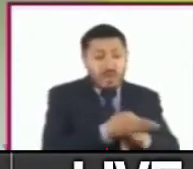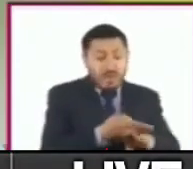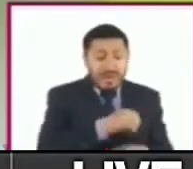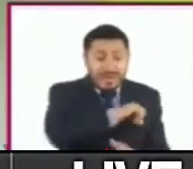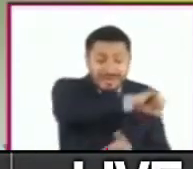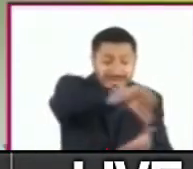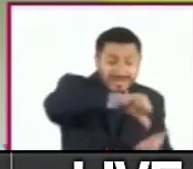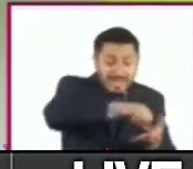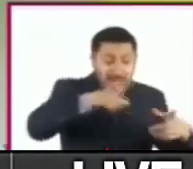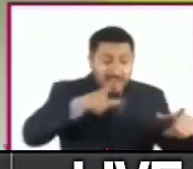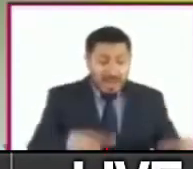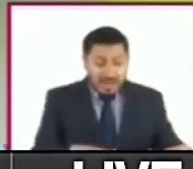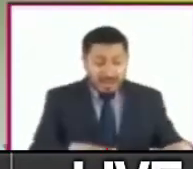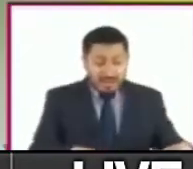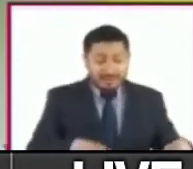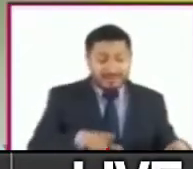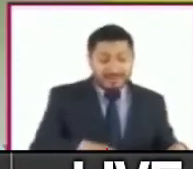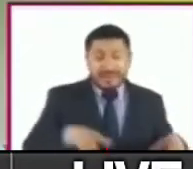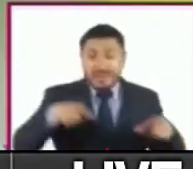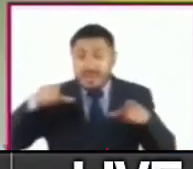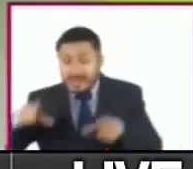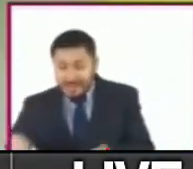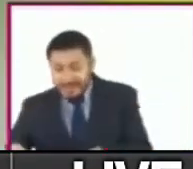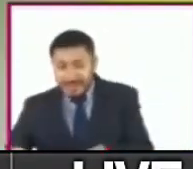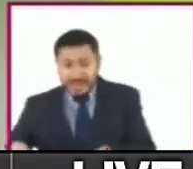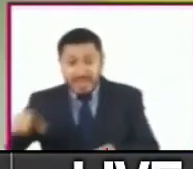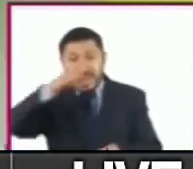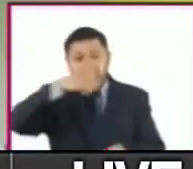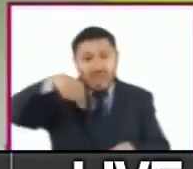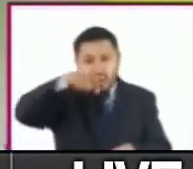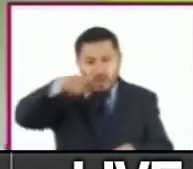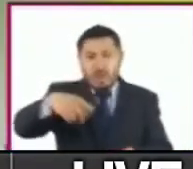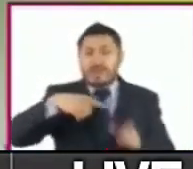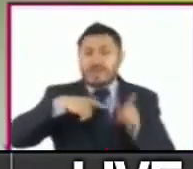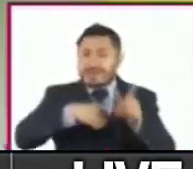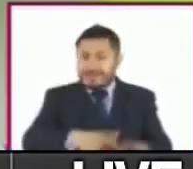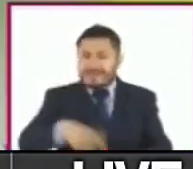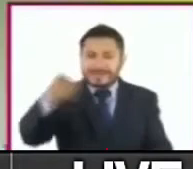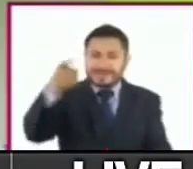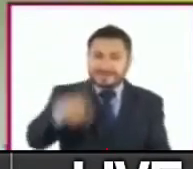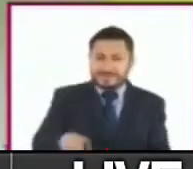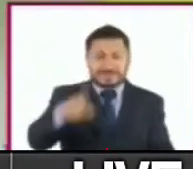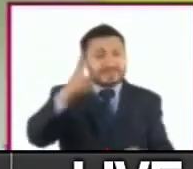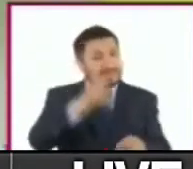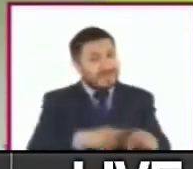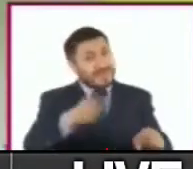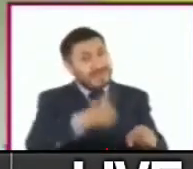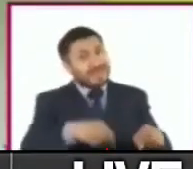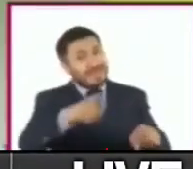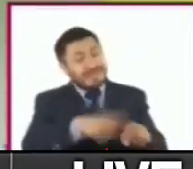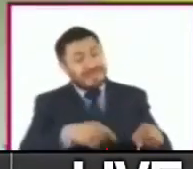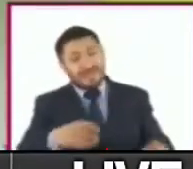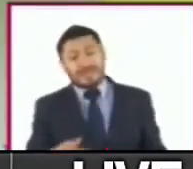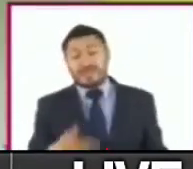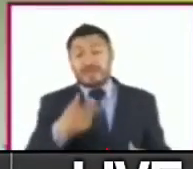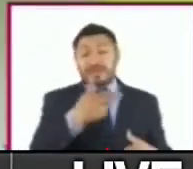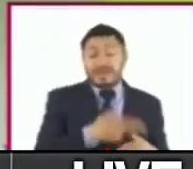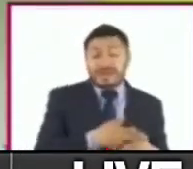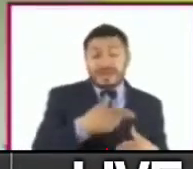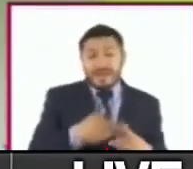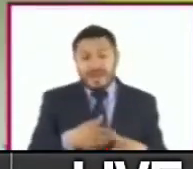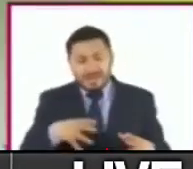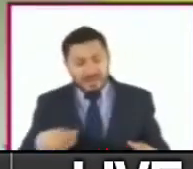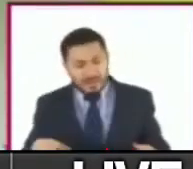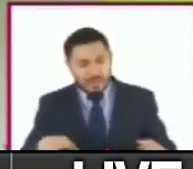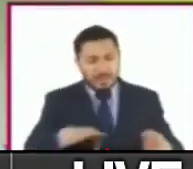centro y ustedes tendrán que seguir la indicación del color hacia donde va a